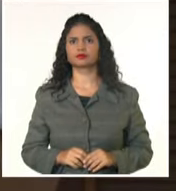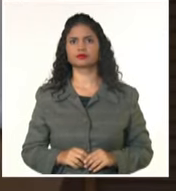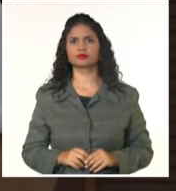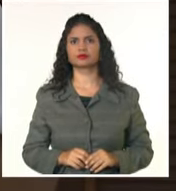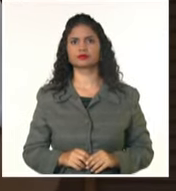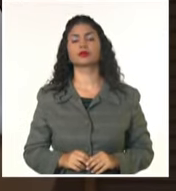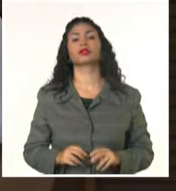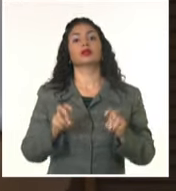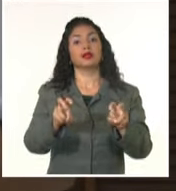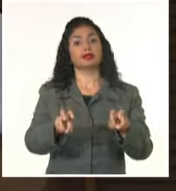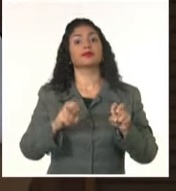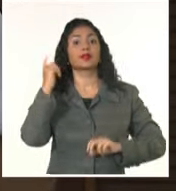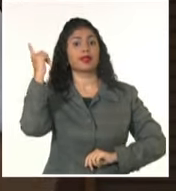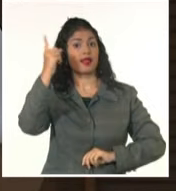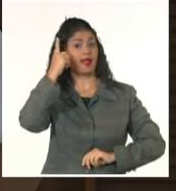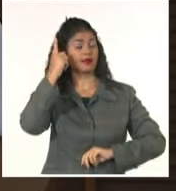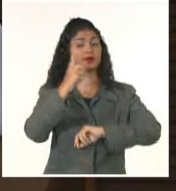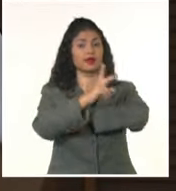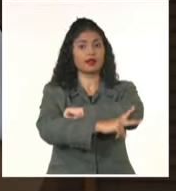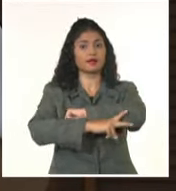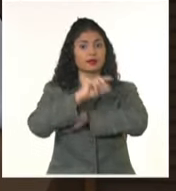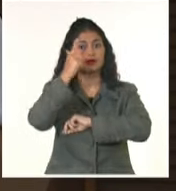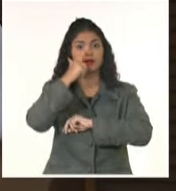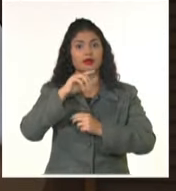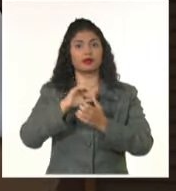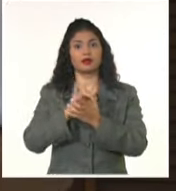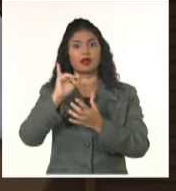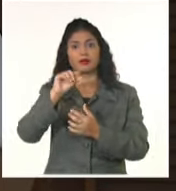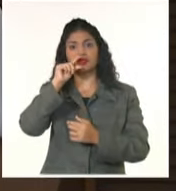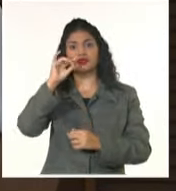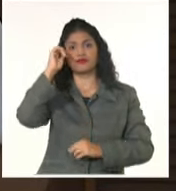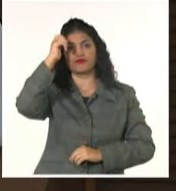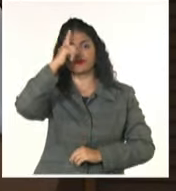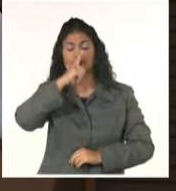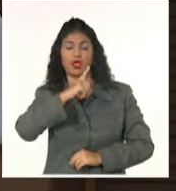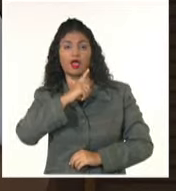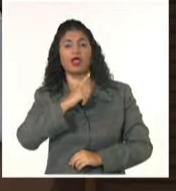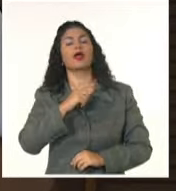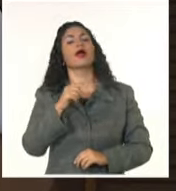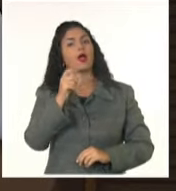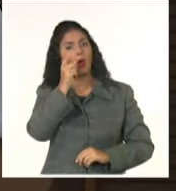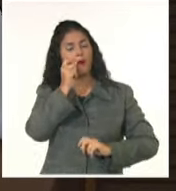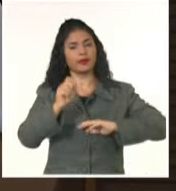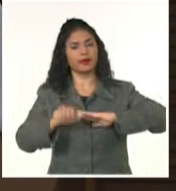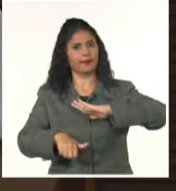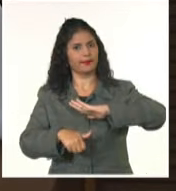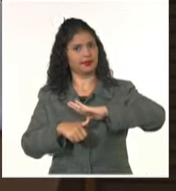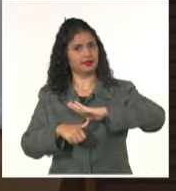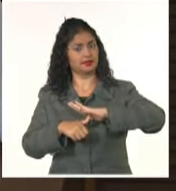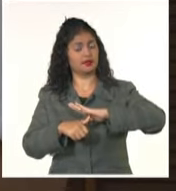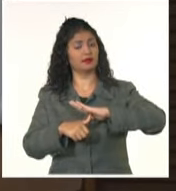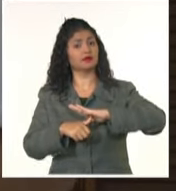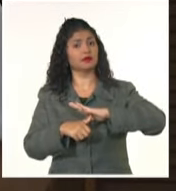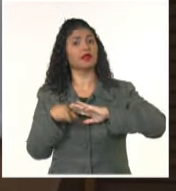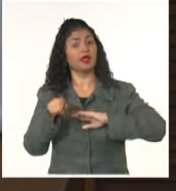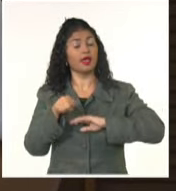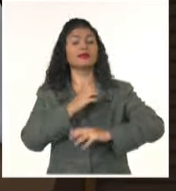la República de Namibia, encabezada por su presidente, el honorable señor Peter